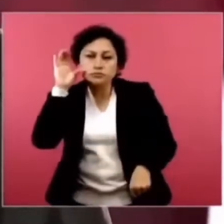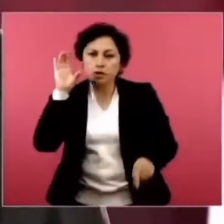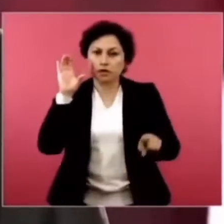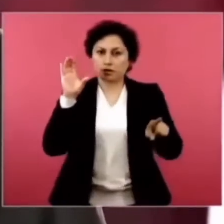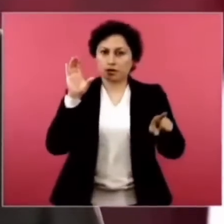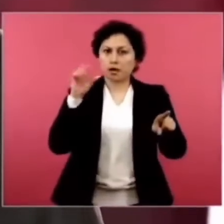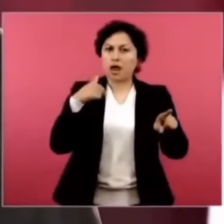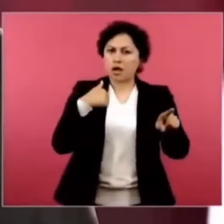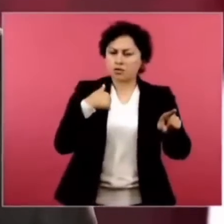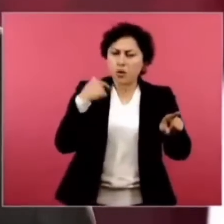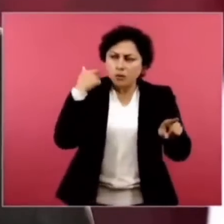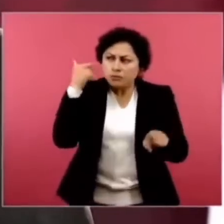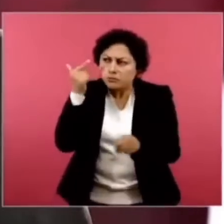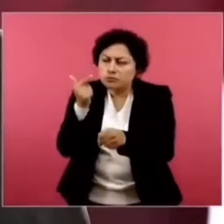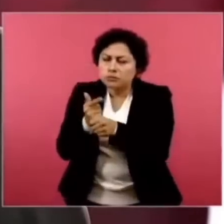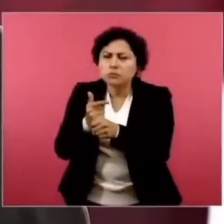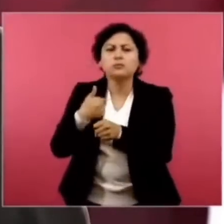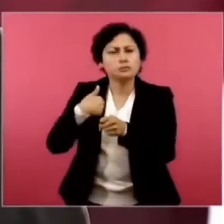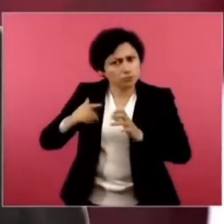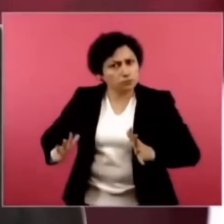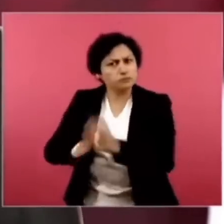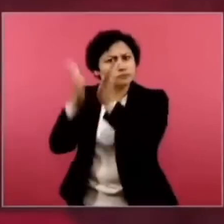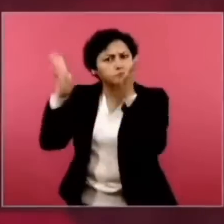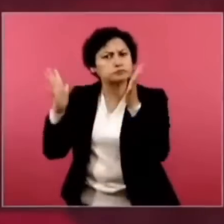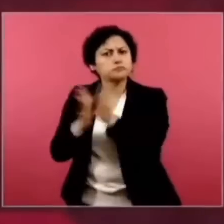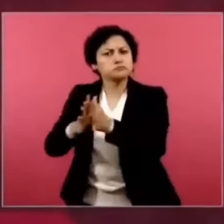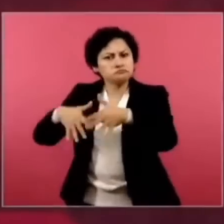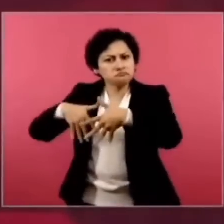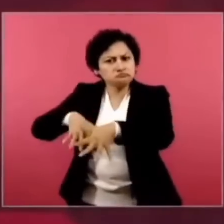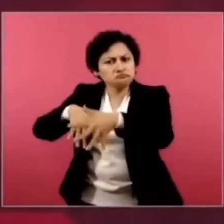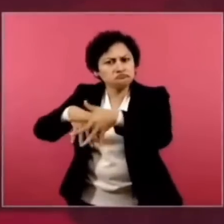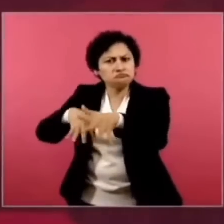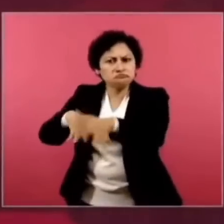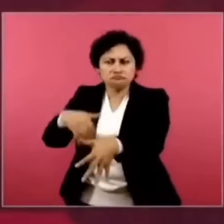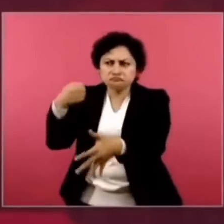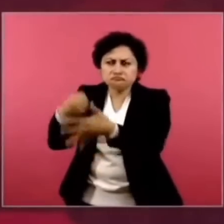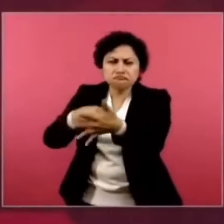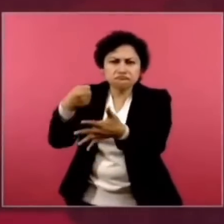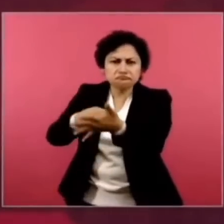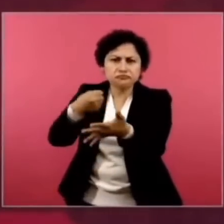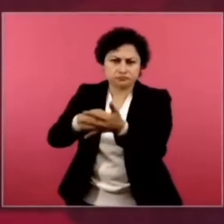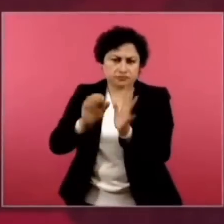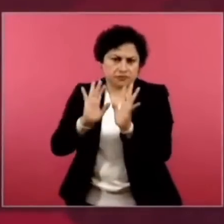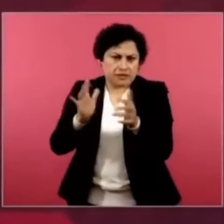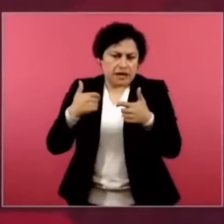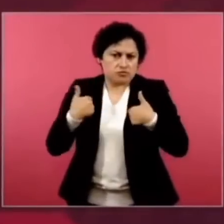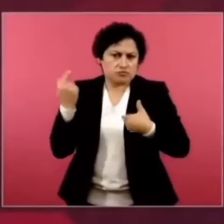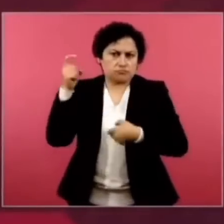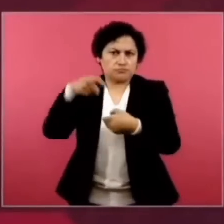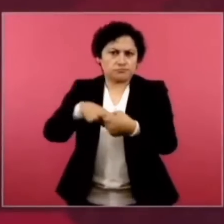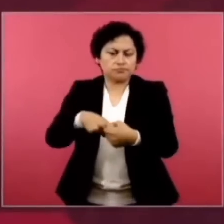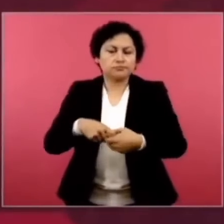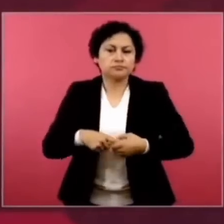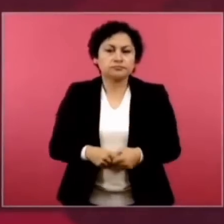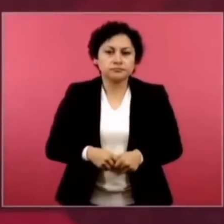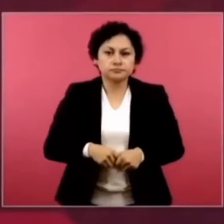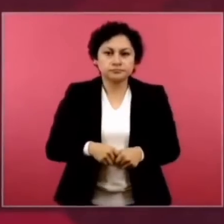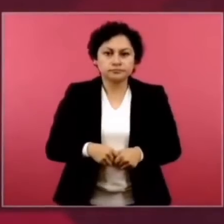las manifestaciones. Estaba en ese entonces también del movimiento